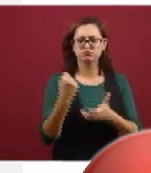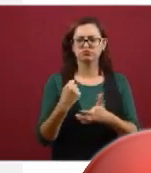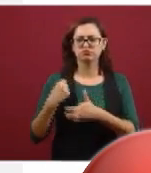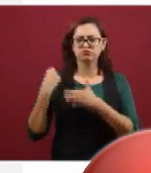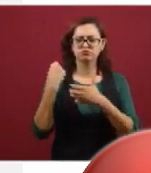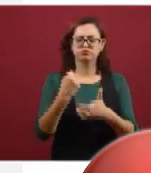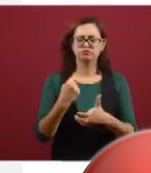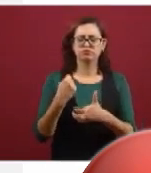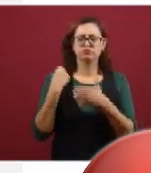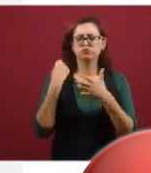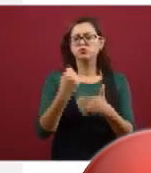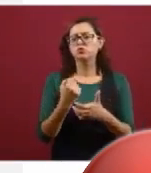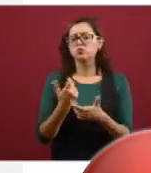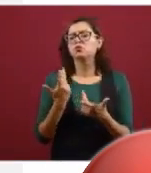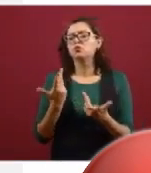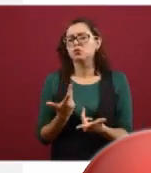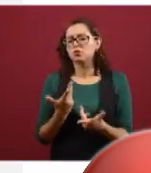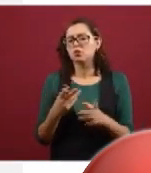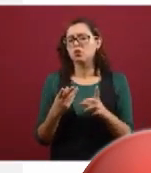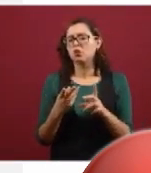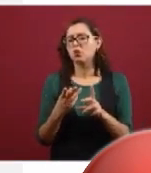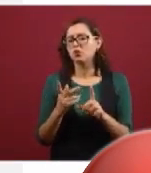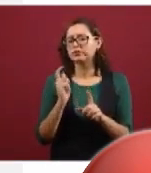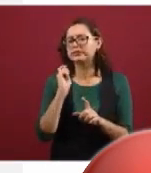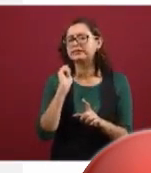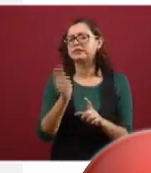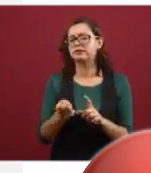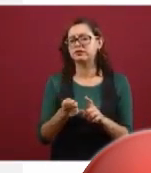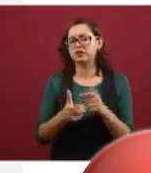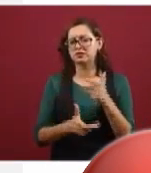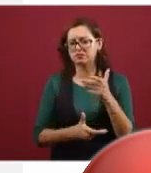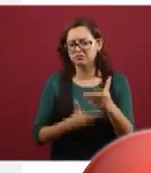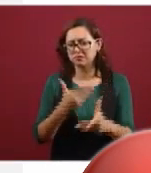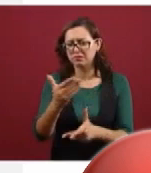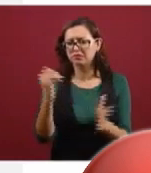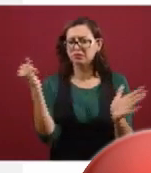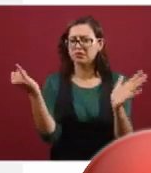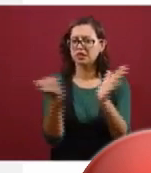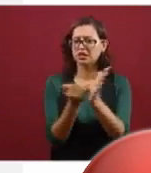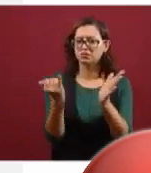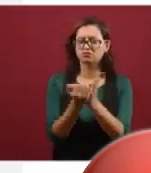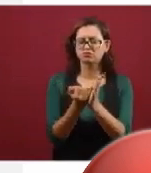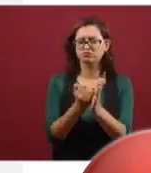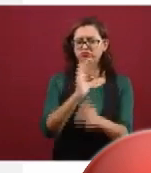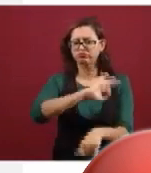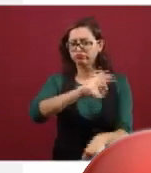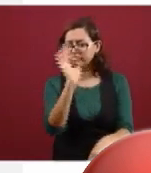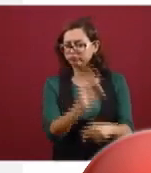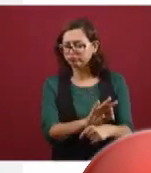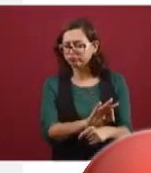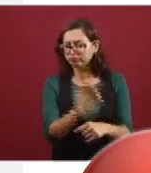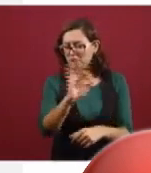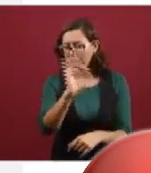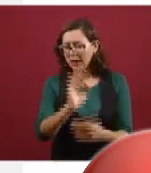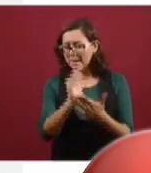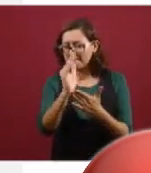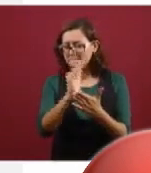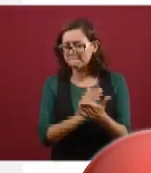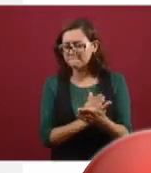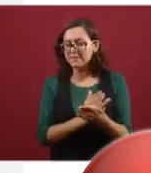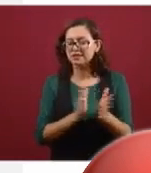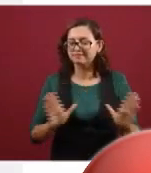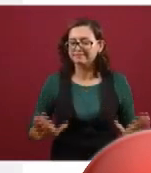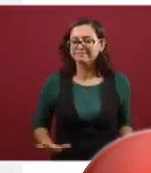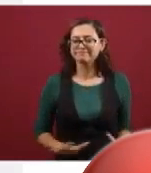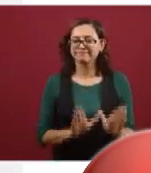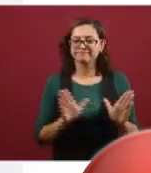destacando cómo contribuye la disminución de la carga fiscal y las aportaciones de capital del Gobierno